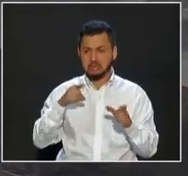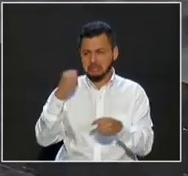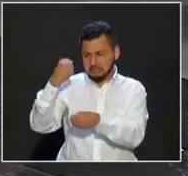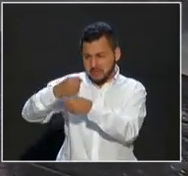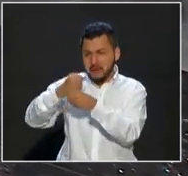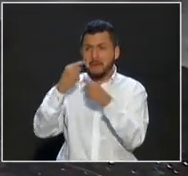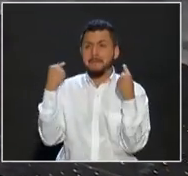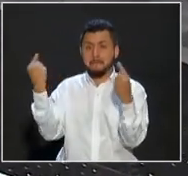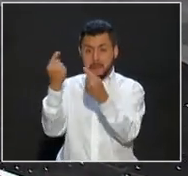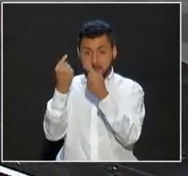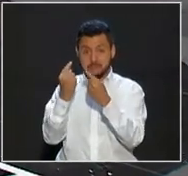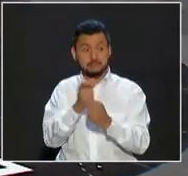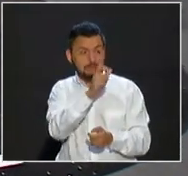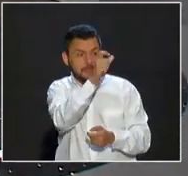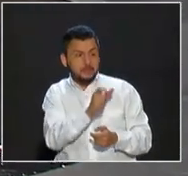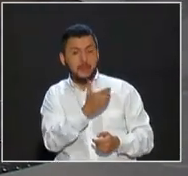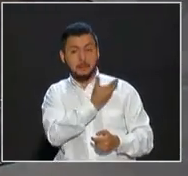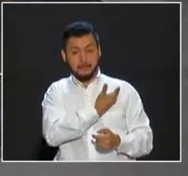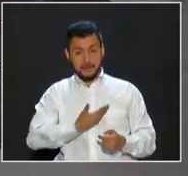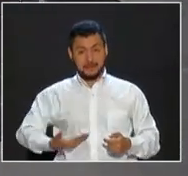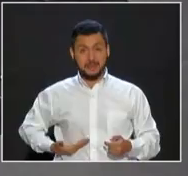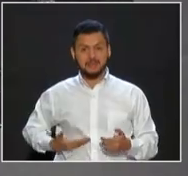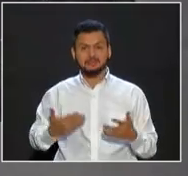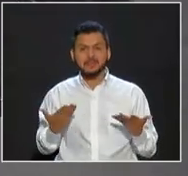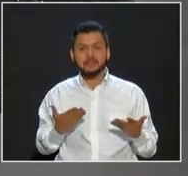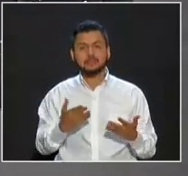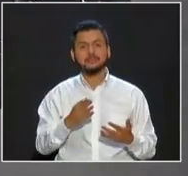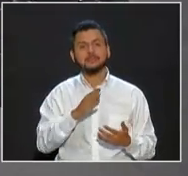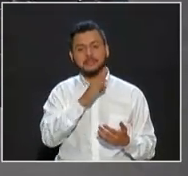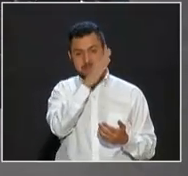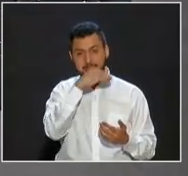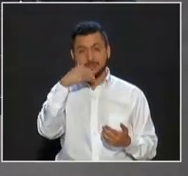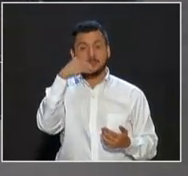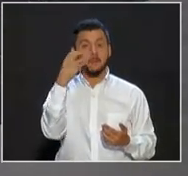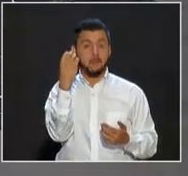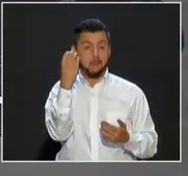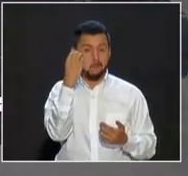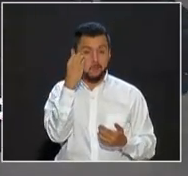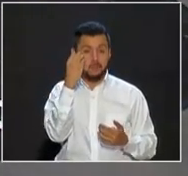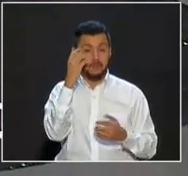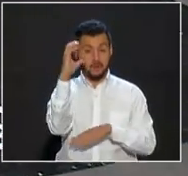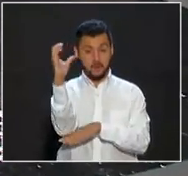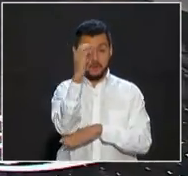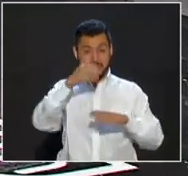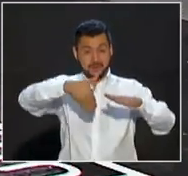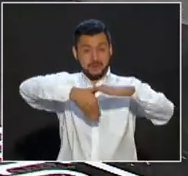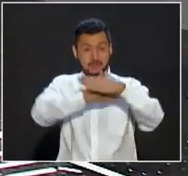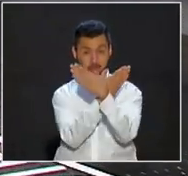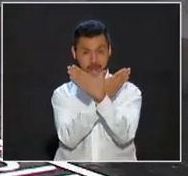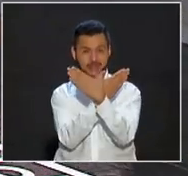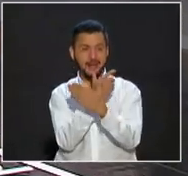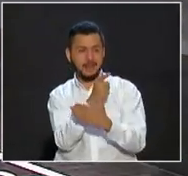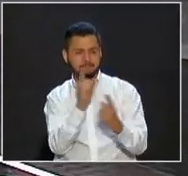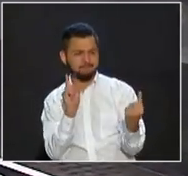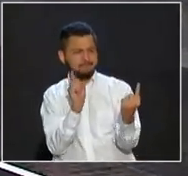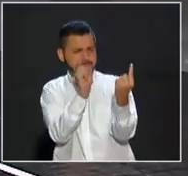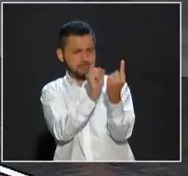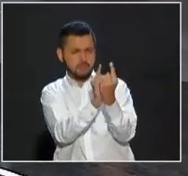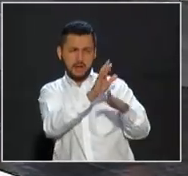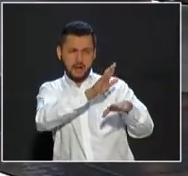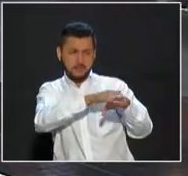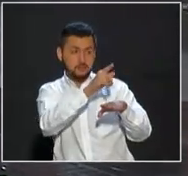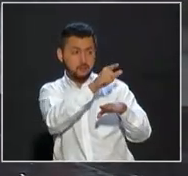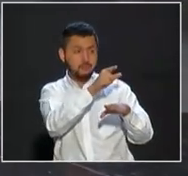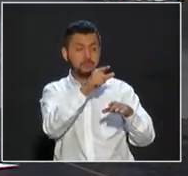convencer con dos argumentos uno de carácter de competitividad y productividad porque el túnez de el toyo es importante para la obra